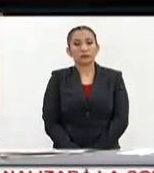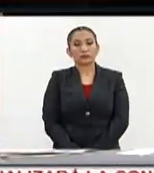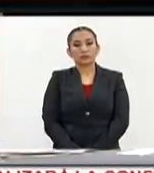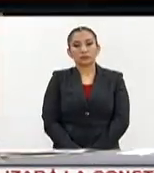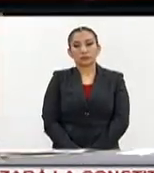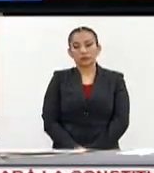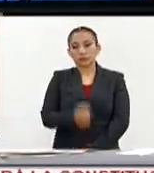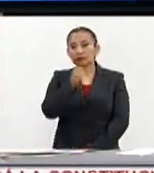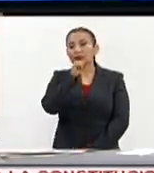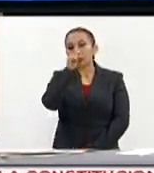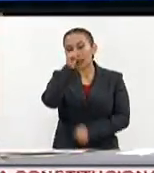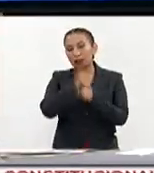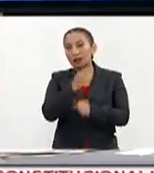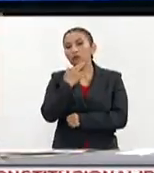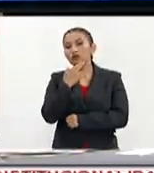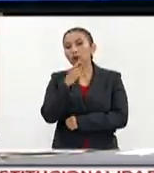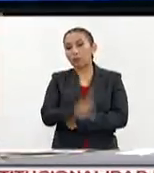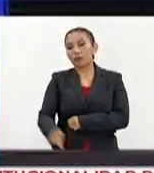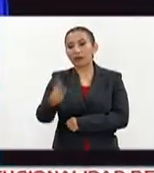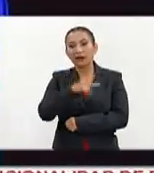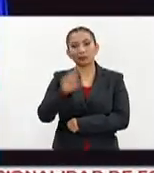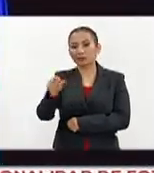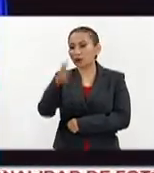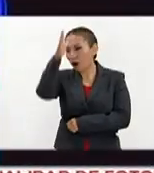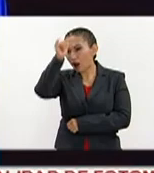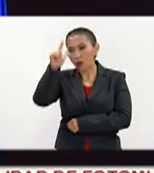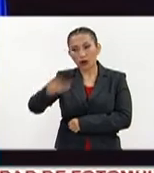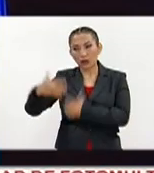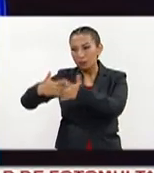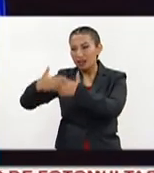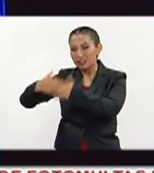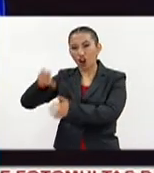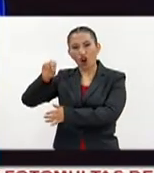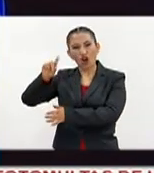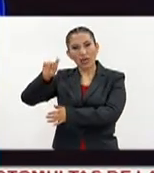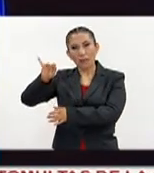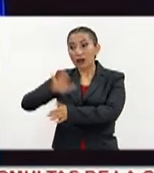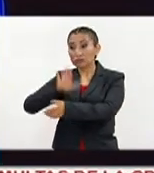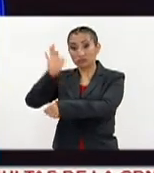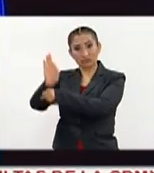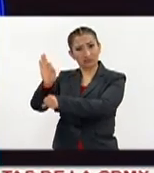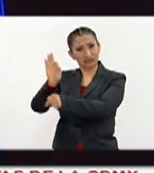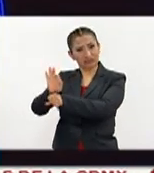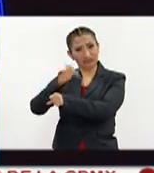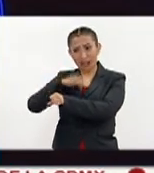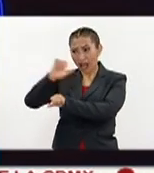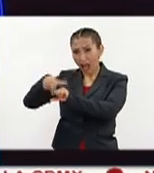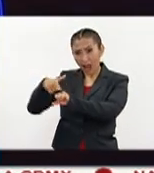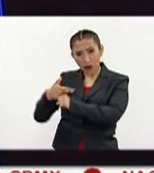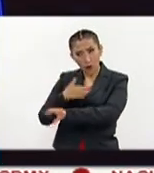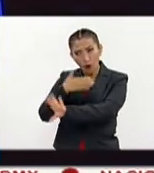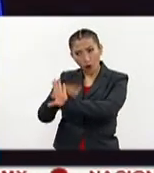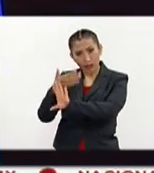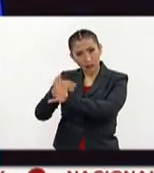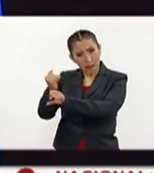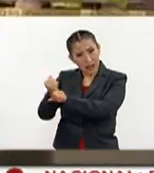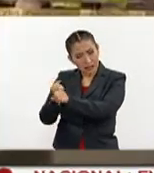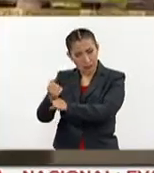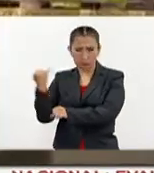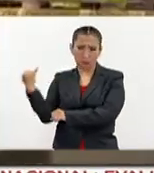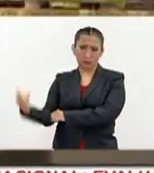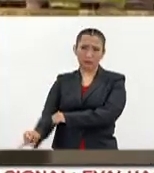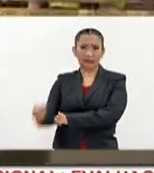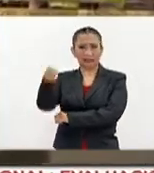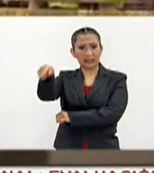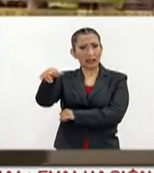La Secretaría de la Función Pública impugnará el amparo obtenido por la empresa Odebrecht que prohíbe emitir resolución alguna respecto a la investigación